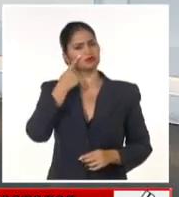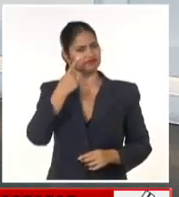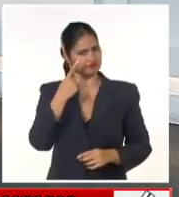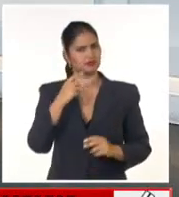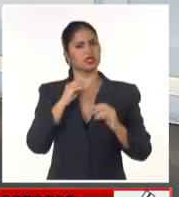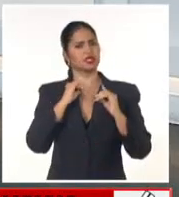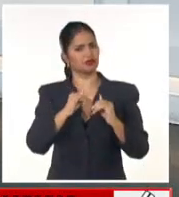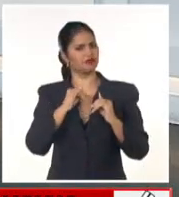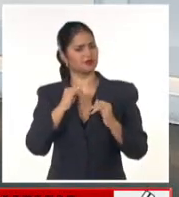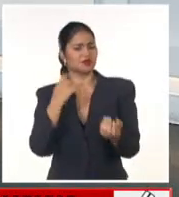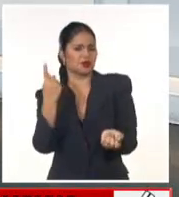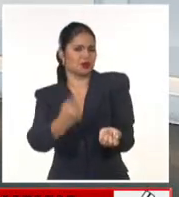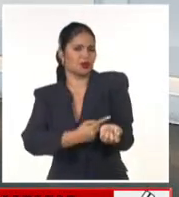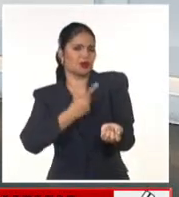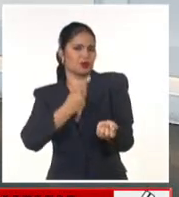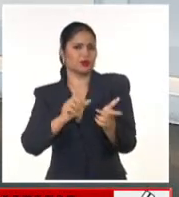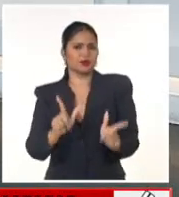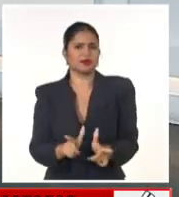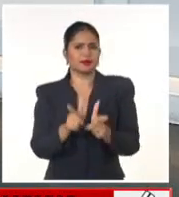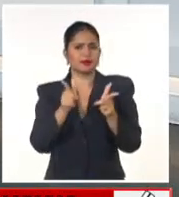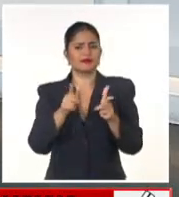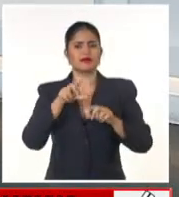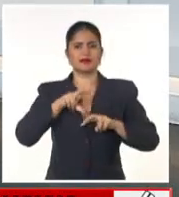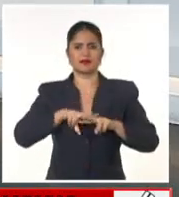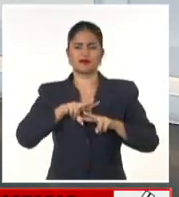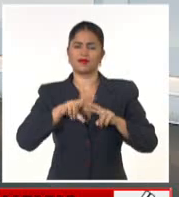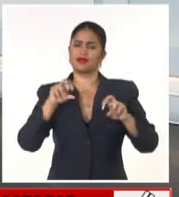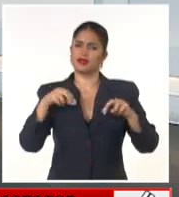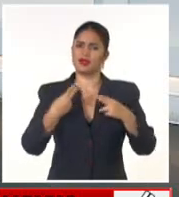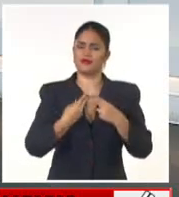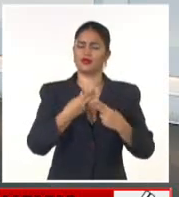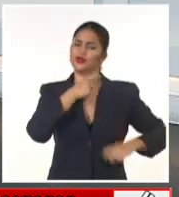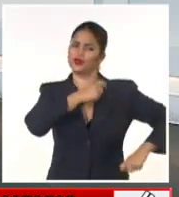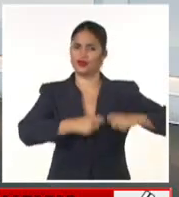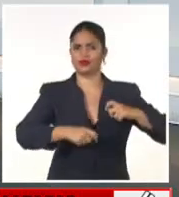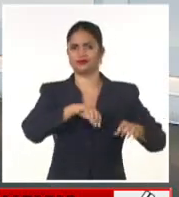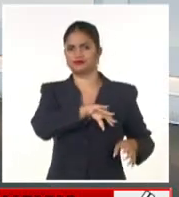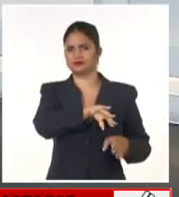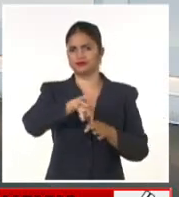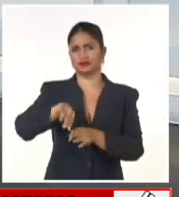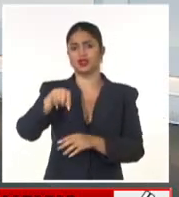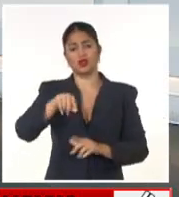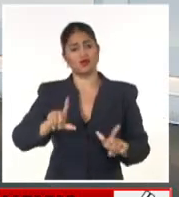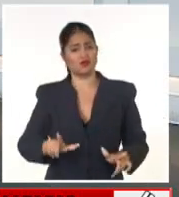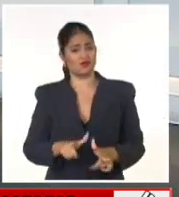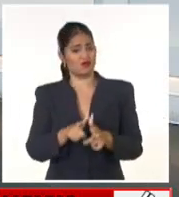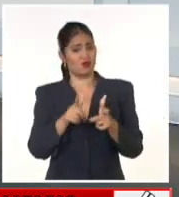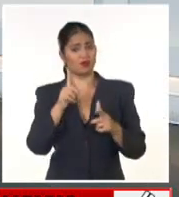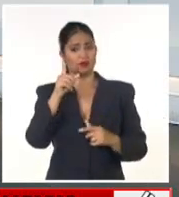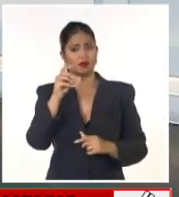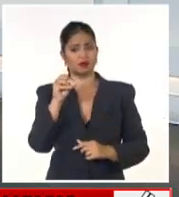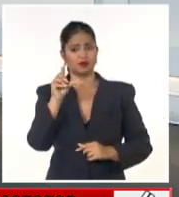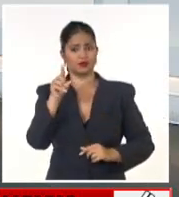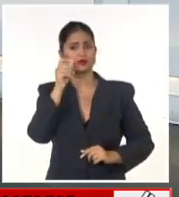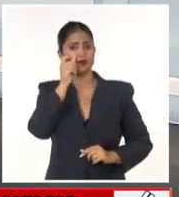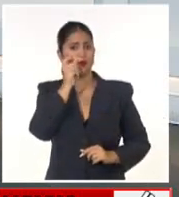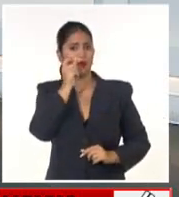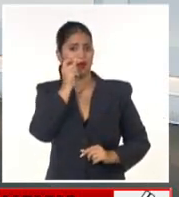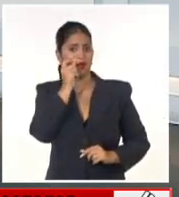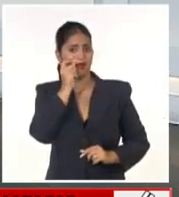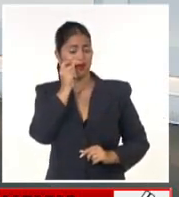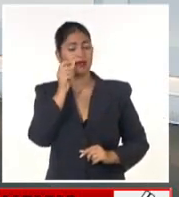tradicional carrera Maravana. Y hoy cumpliría 101 años el santiaguero José Ramón Fernández, quien fuera durante mucho